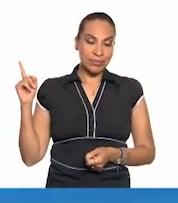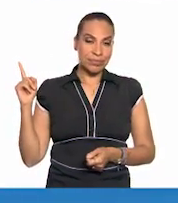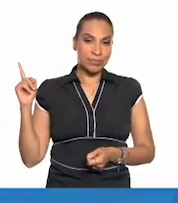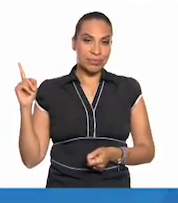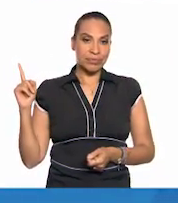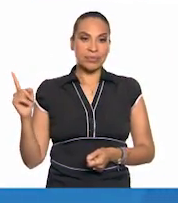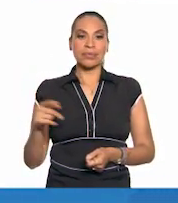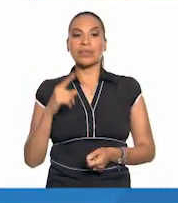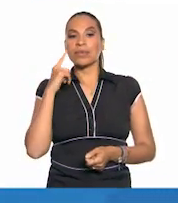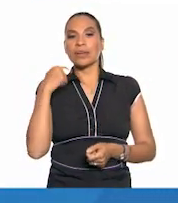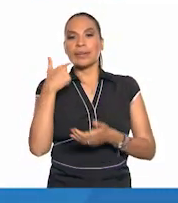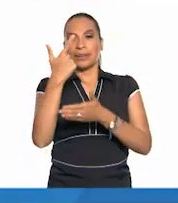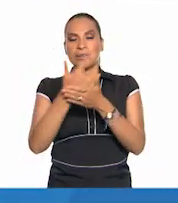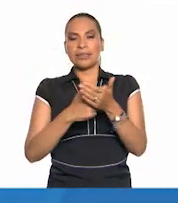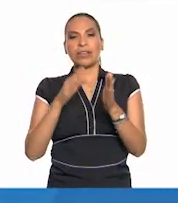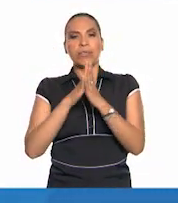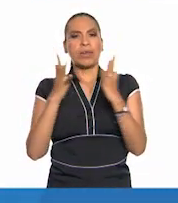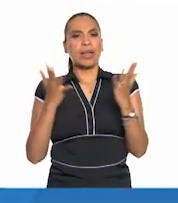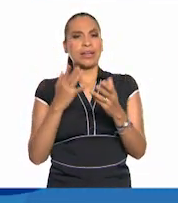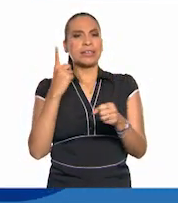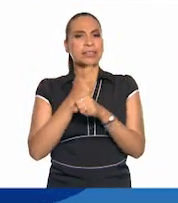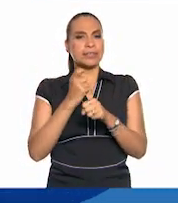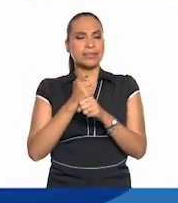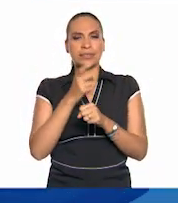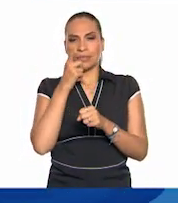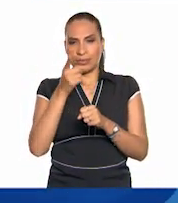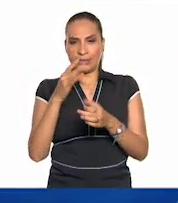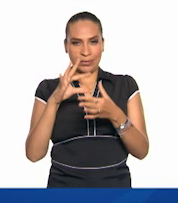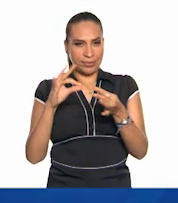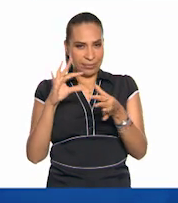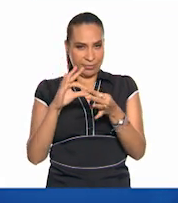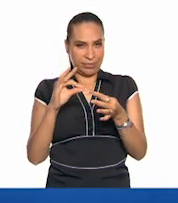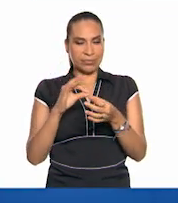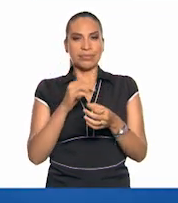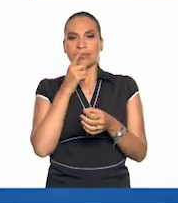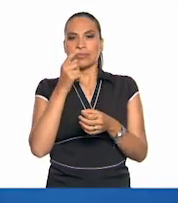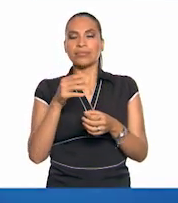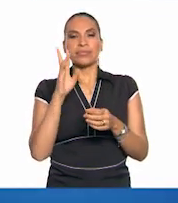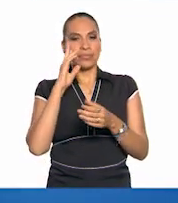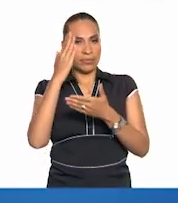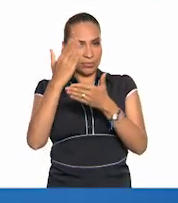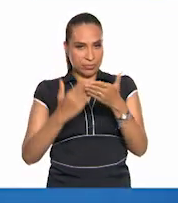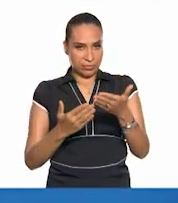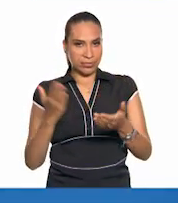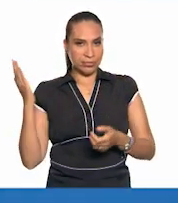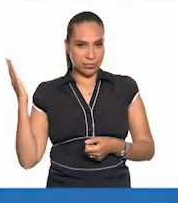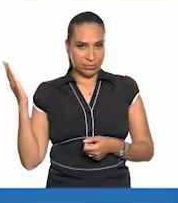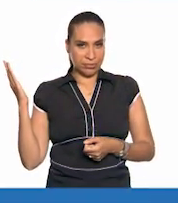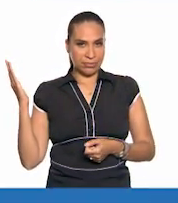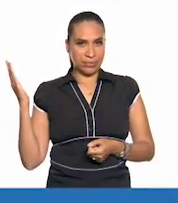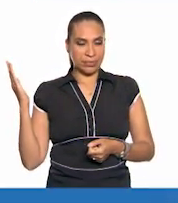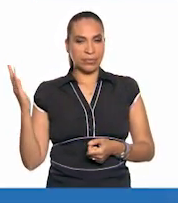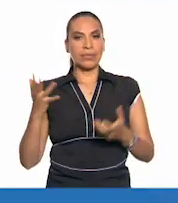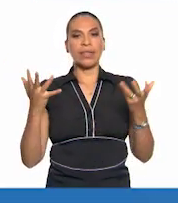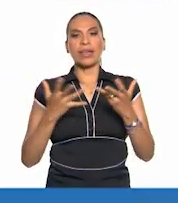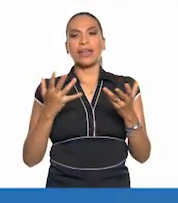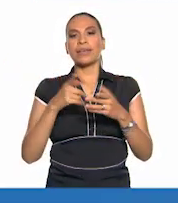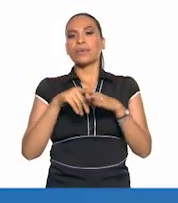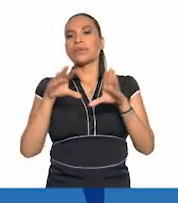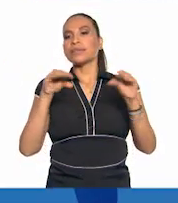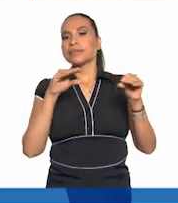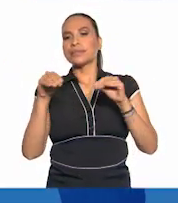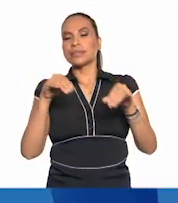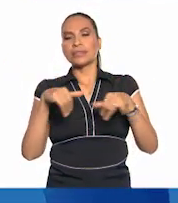favor. Es que enlisté los pasos de elaboración, como usted lo comentó, y me quedaron así. Mire, maestra, elaboración de un